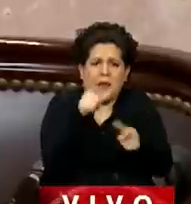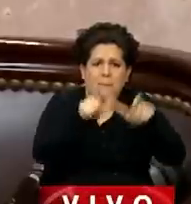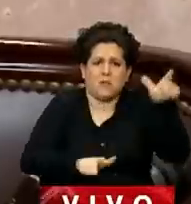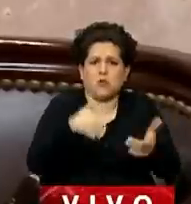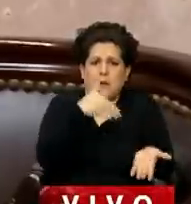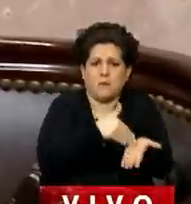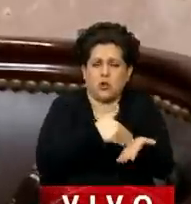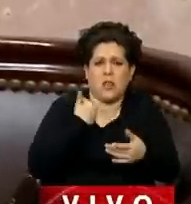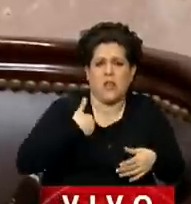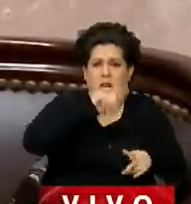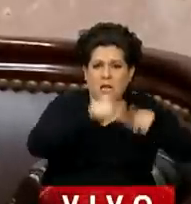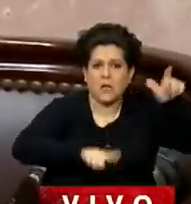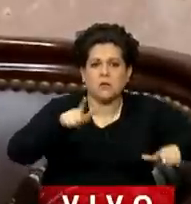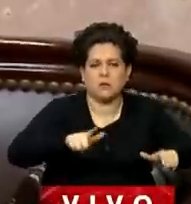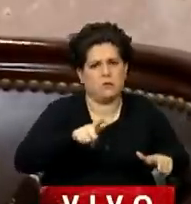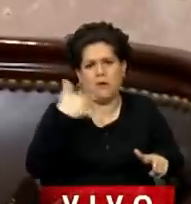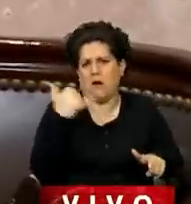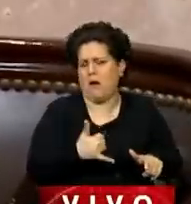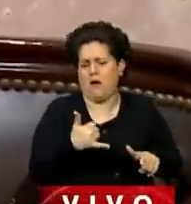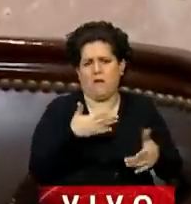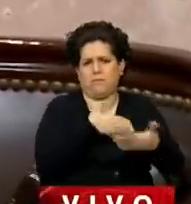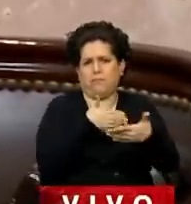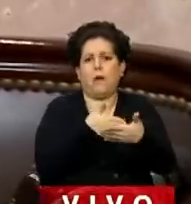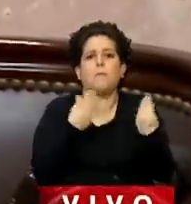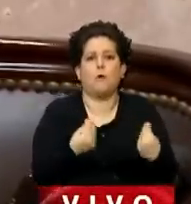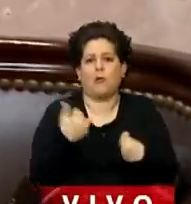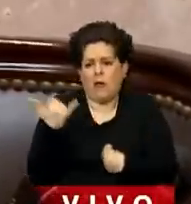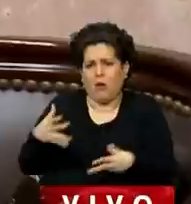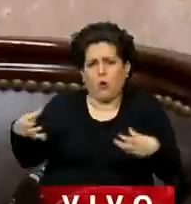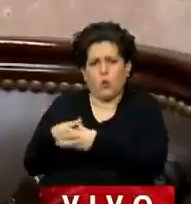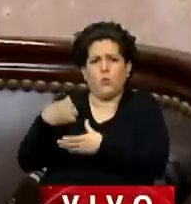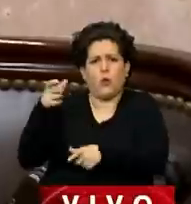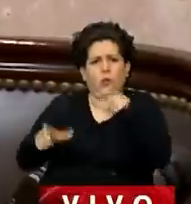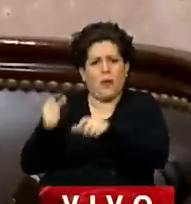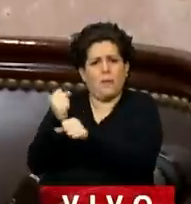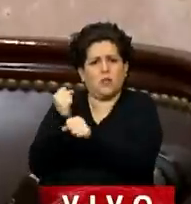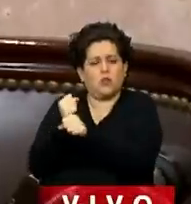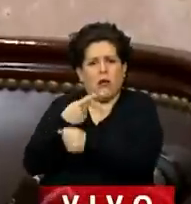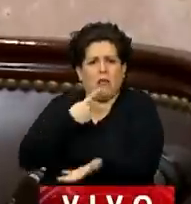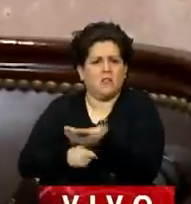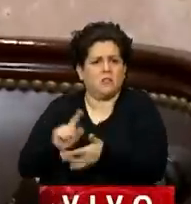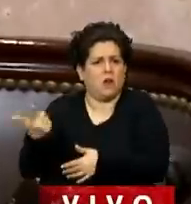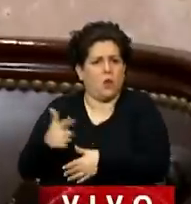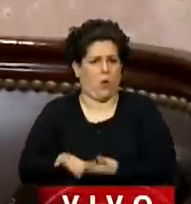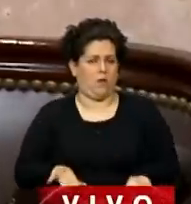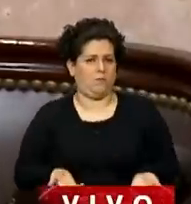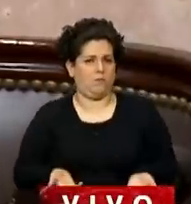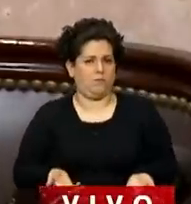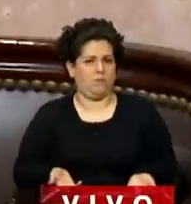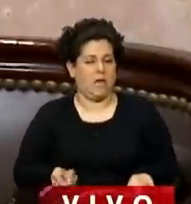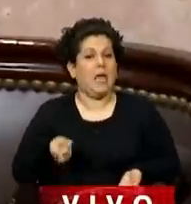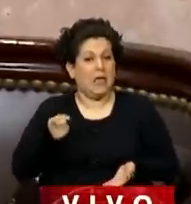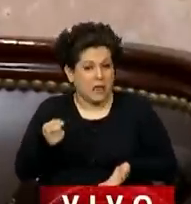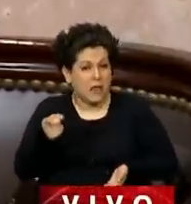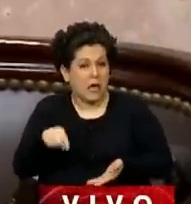están entorpecidas por un grupo de personas que no tienen derecho alguno en la toma de decisiones y que